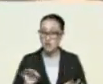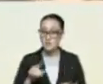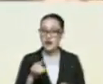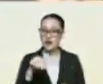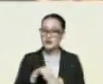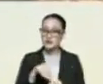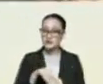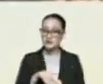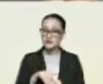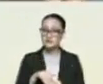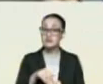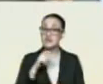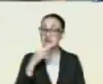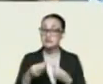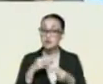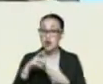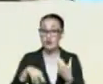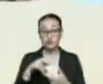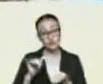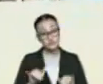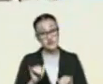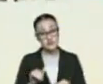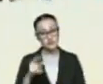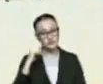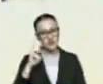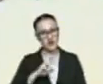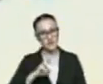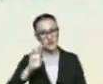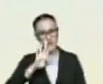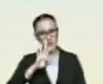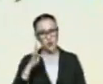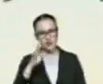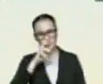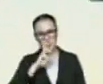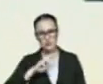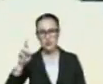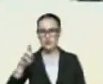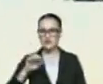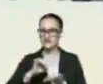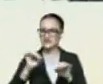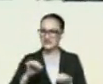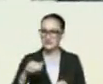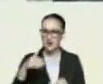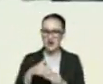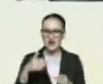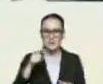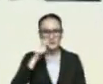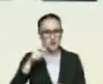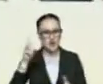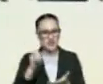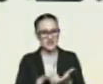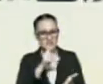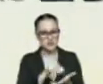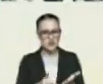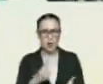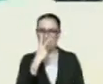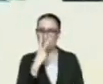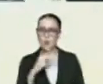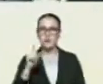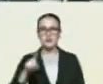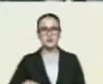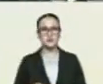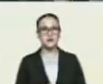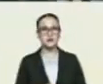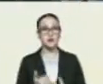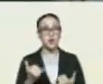en revolución, porque sabemos que en la Cuarta República el sistema electoral penalizaba a los excluidos y a los más pobres. Así que